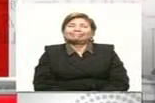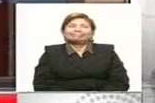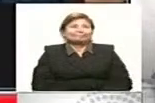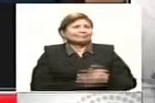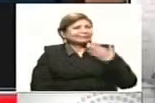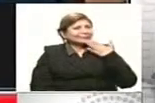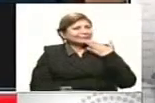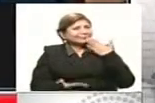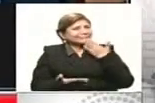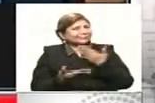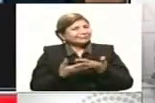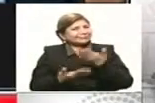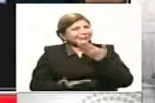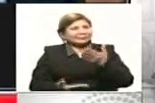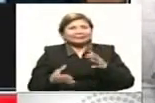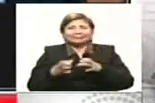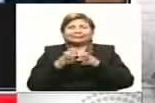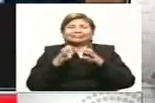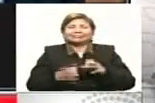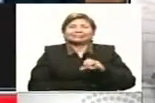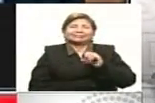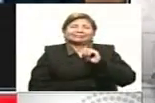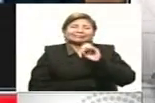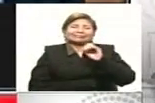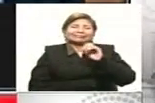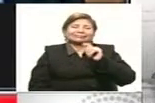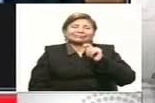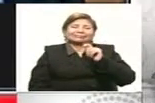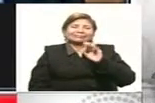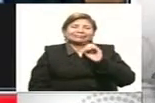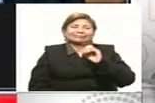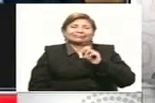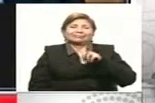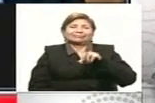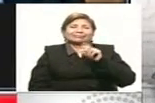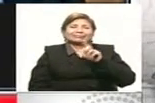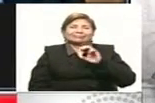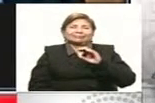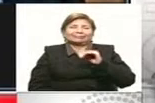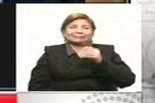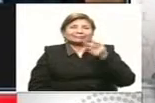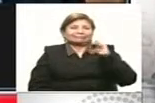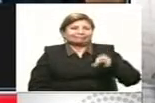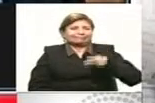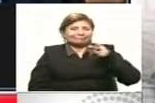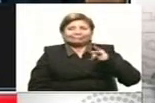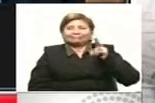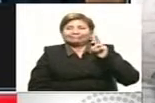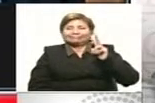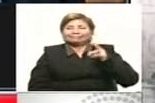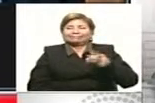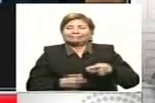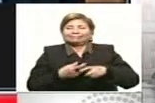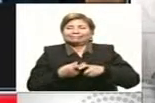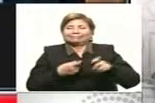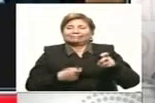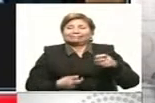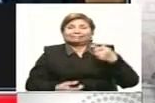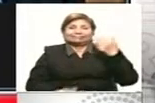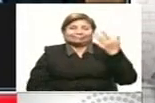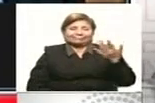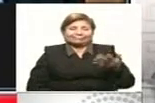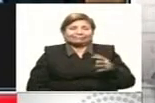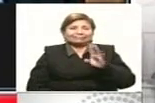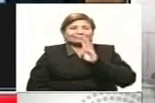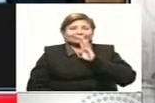Gracias, señor congresista Soto Palacios, desde Huancavelica, ¿no? Tiene el uso de